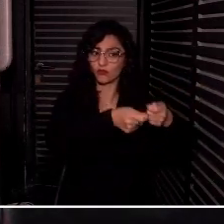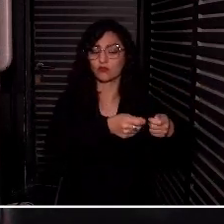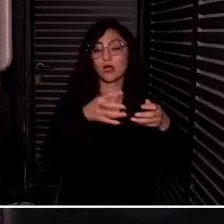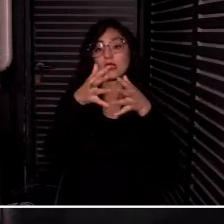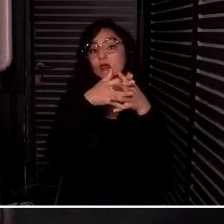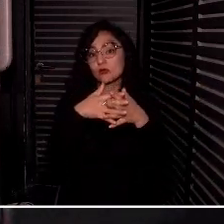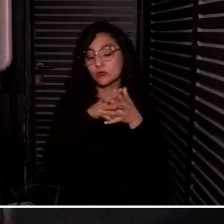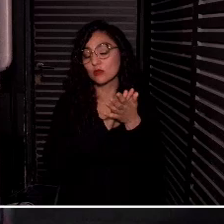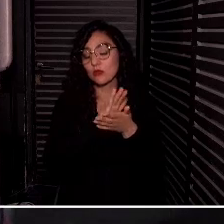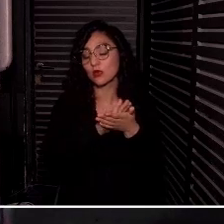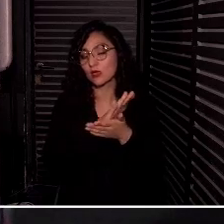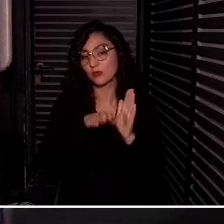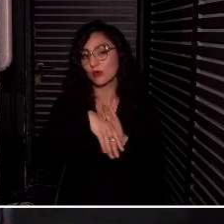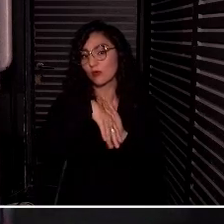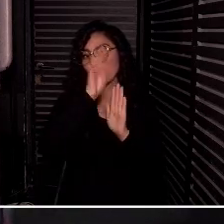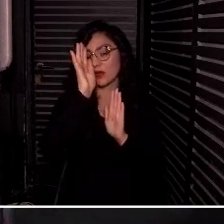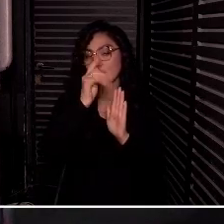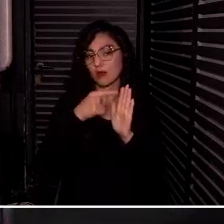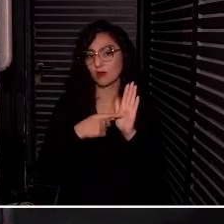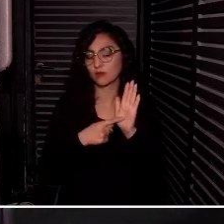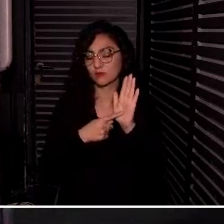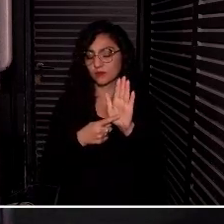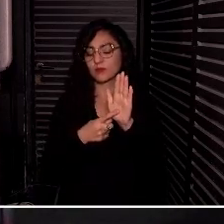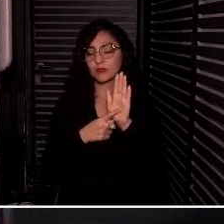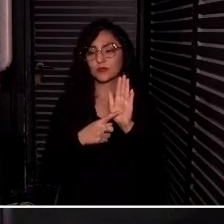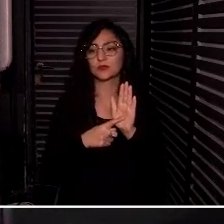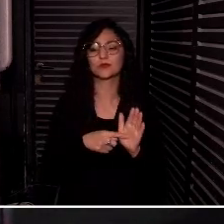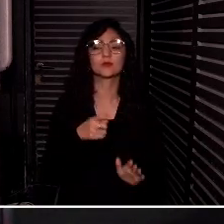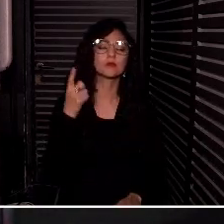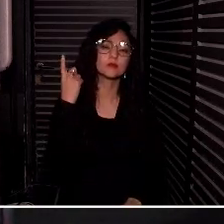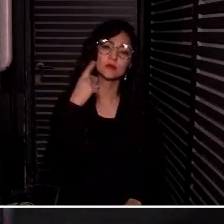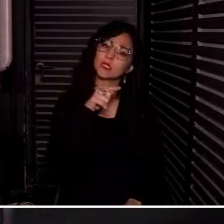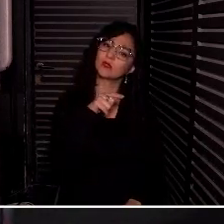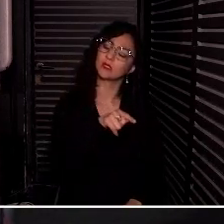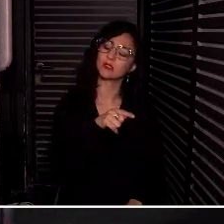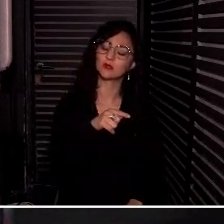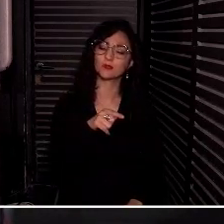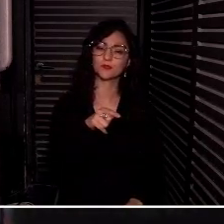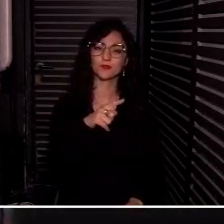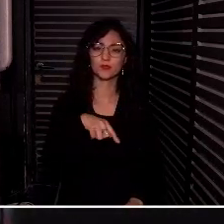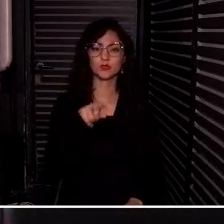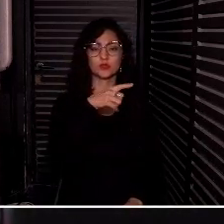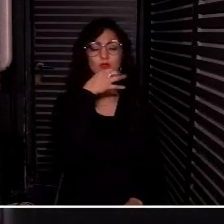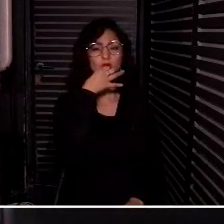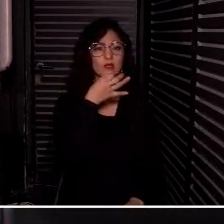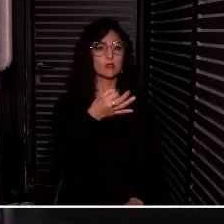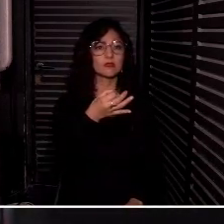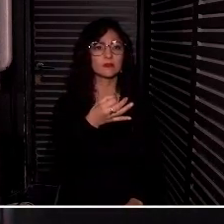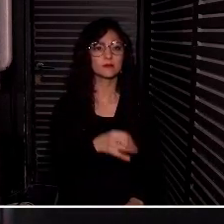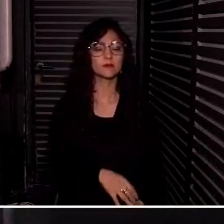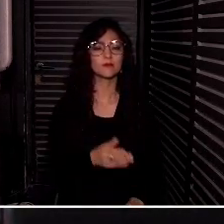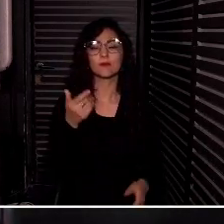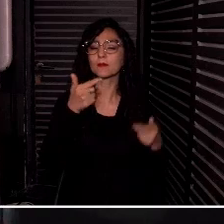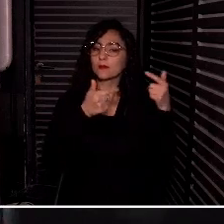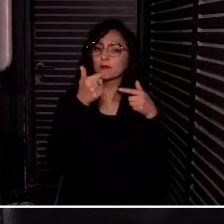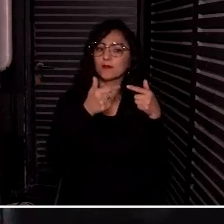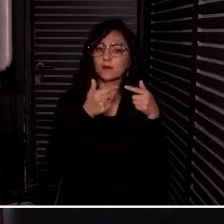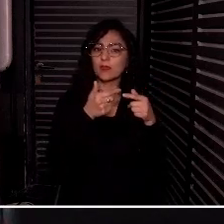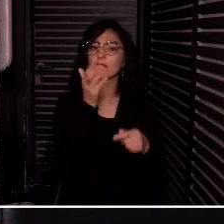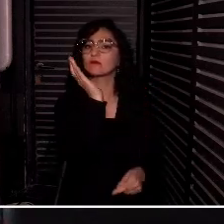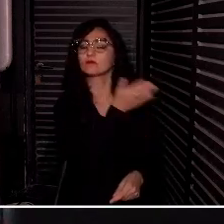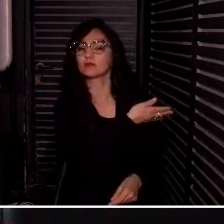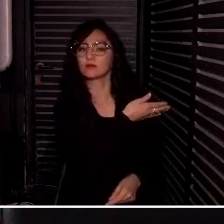El yo creo que más representativo todo esto pero eso en el fondo claro cuando uno decía Mira la la política quedó fuera de la